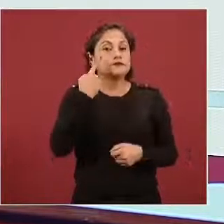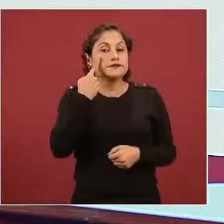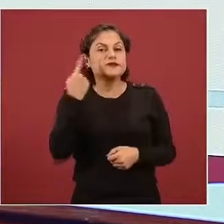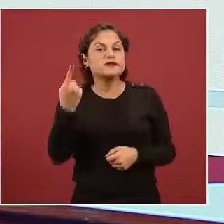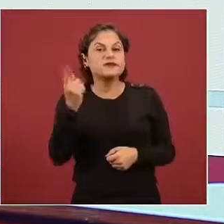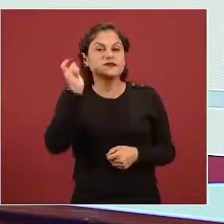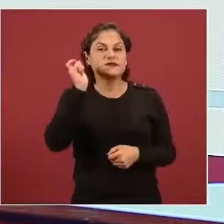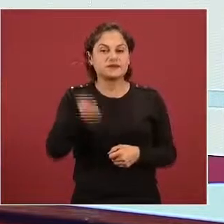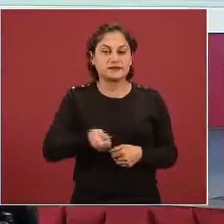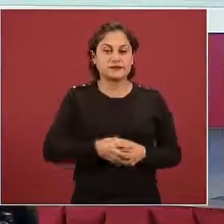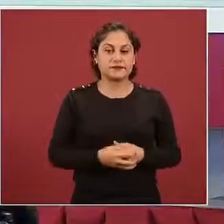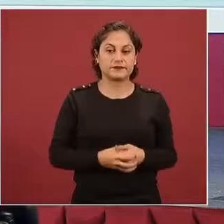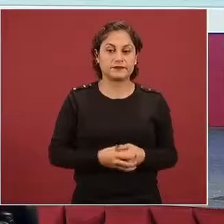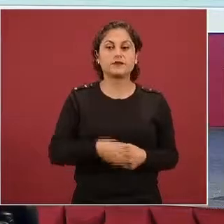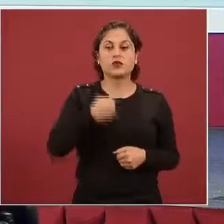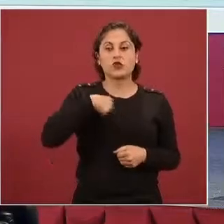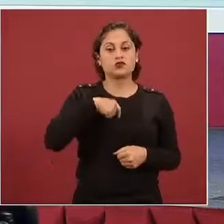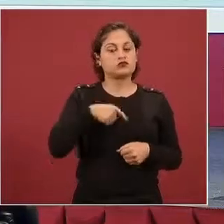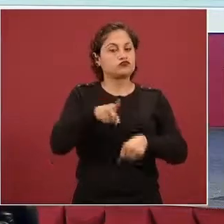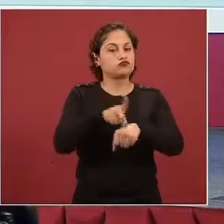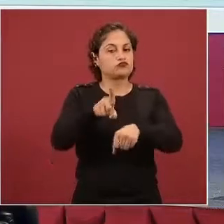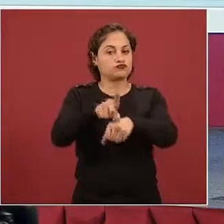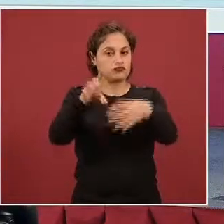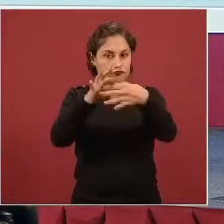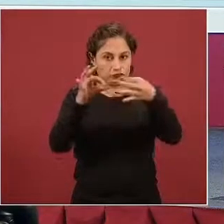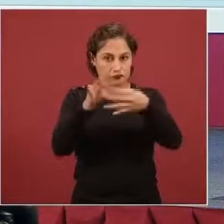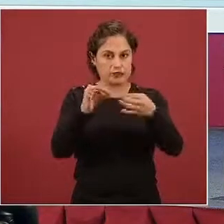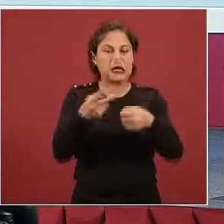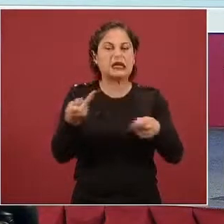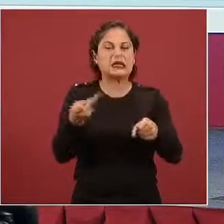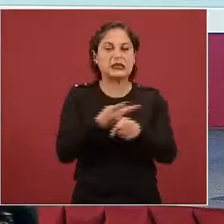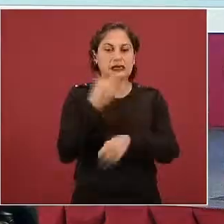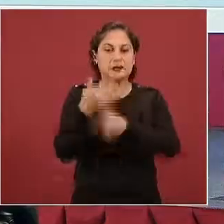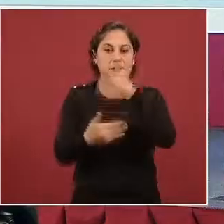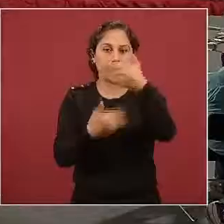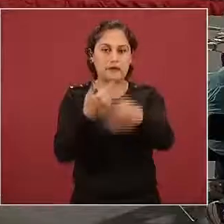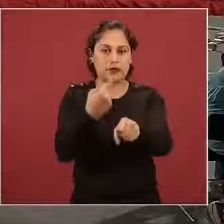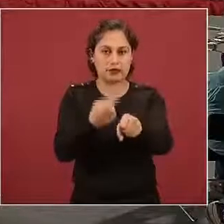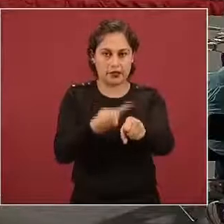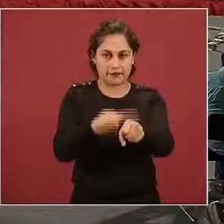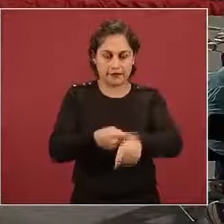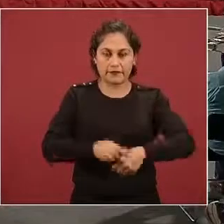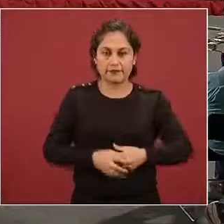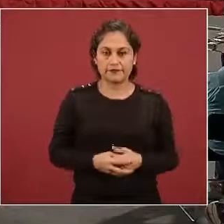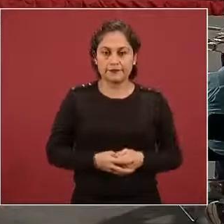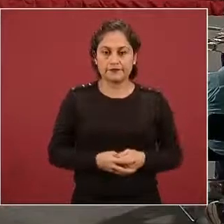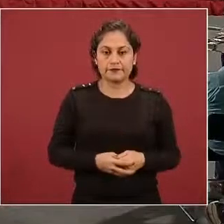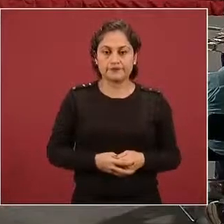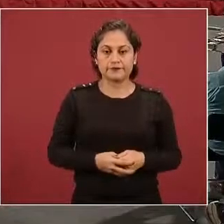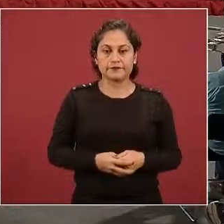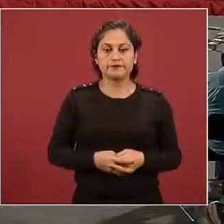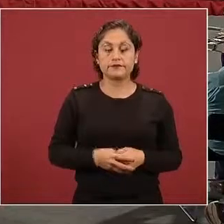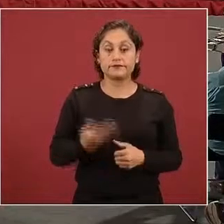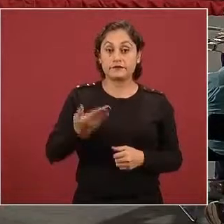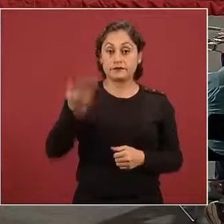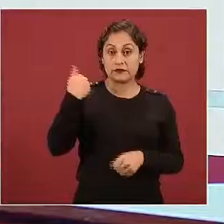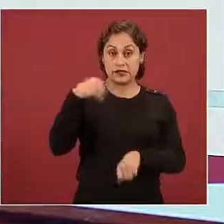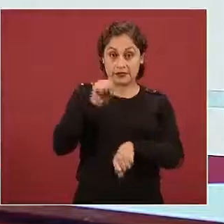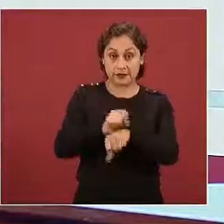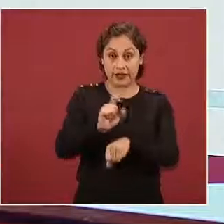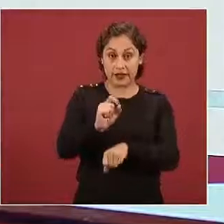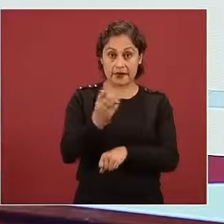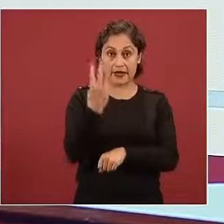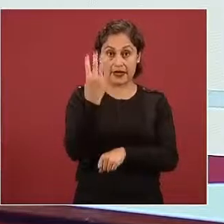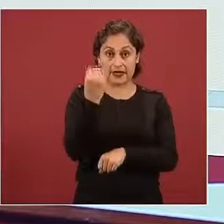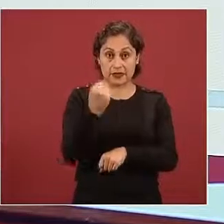que mencionamos casi diariamente de progreso en el control de la enfermedad. Desde la semana 29 llegamos